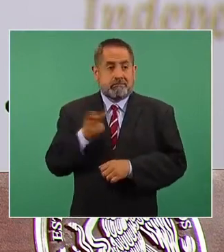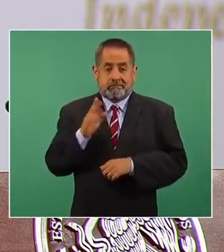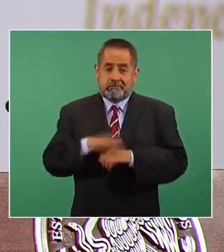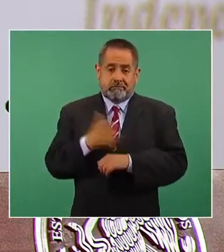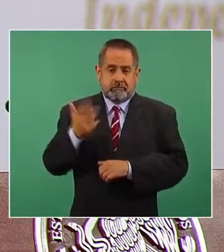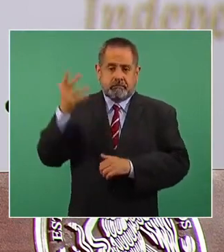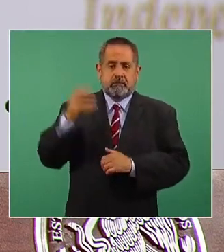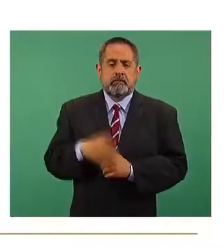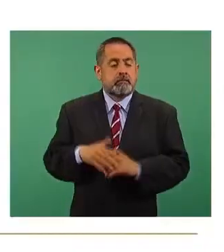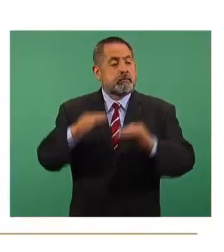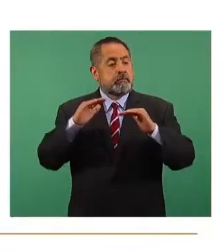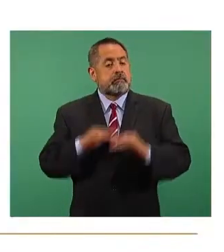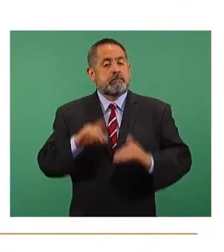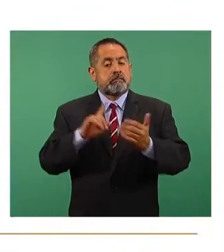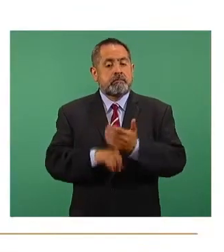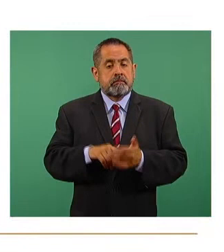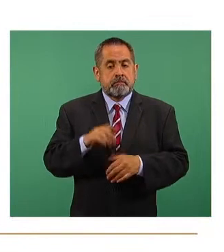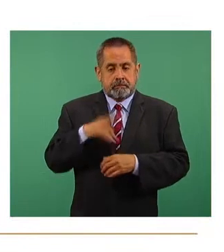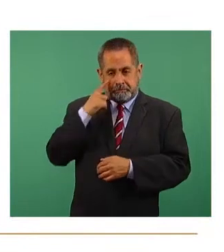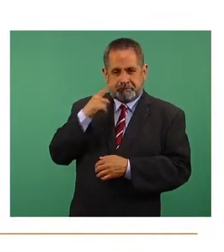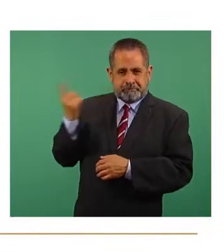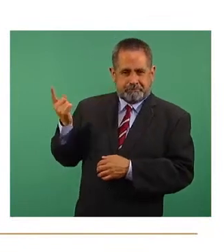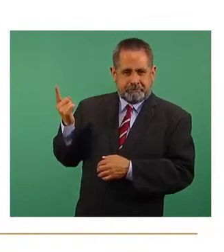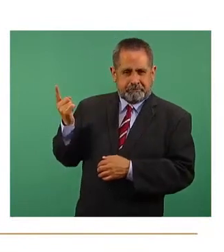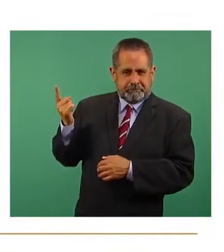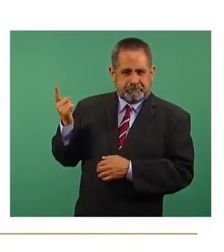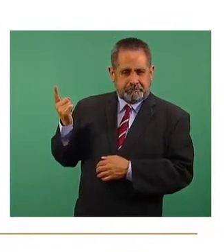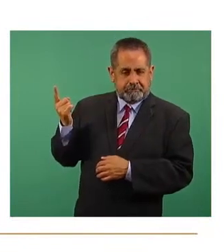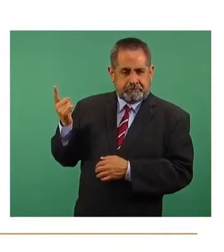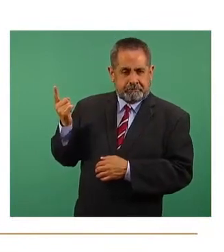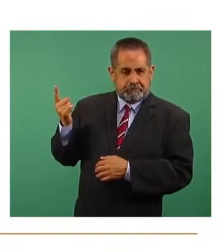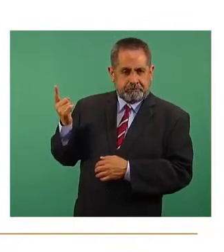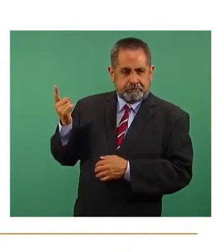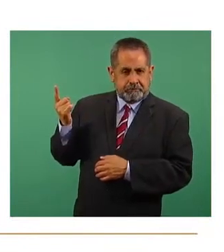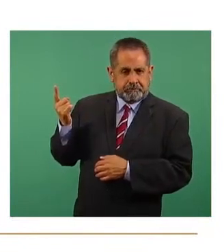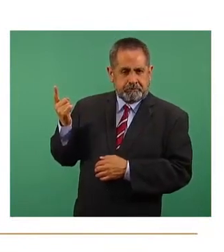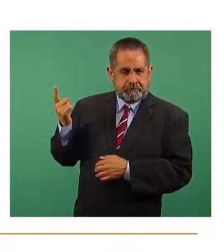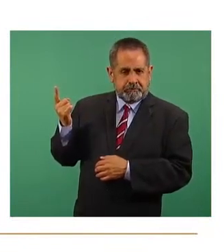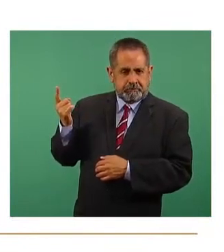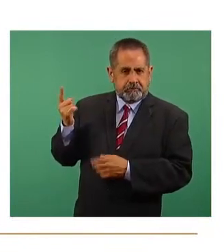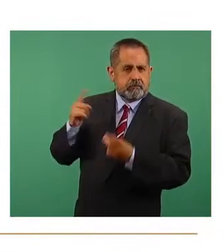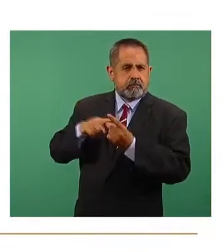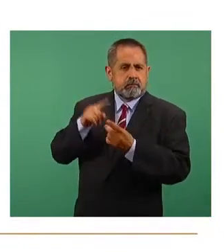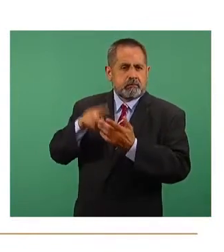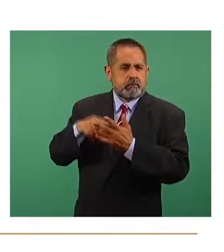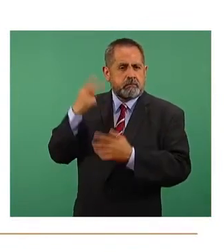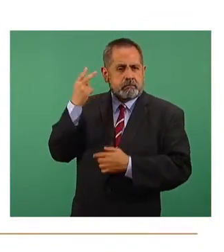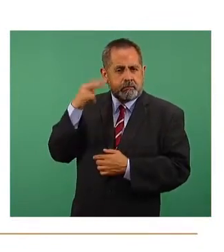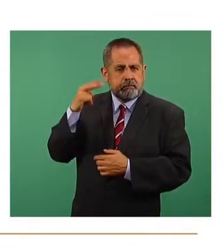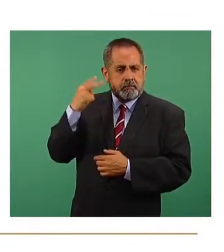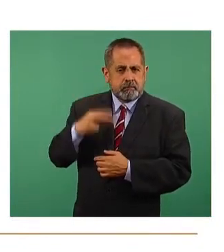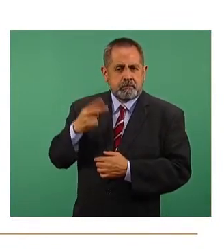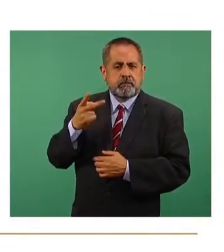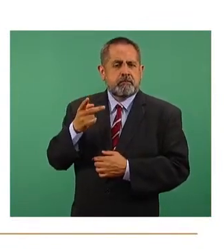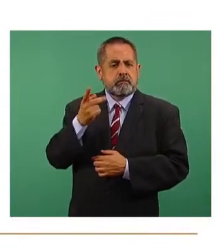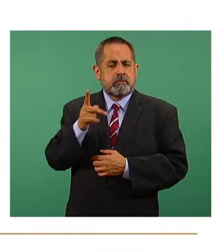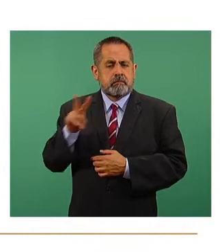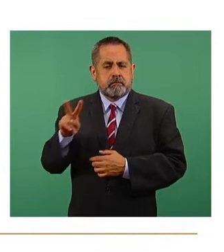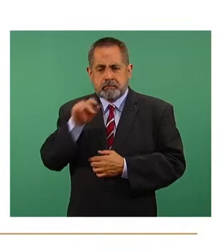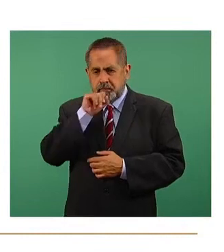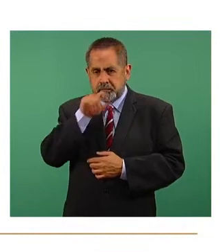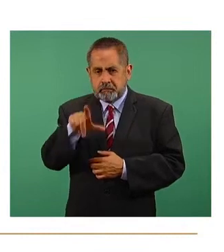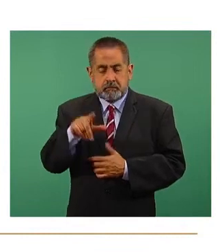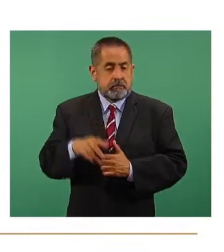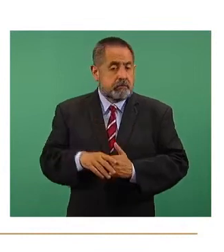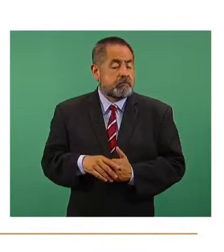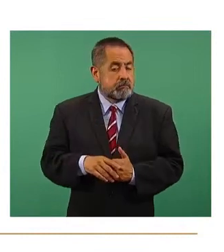más baratas de Premium, 19.71 de BP en Veracruz, y 19.90 de Arco en Puerto Vallarta, Jalisco. Esto